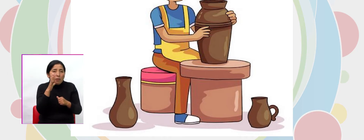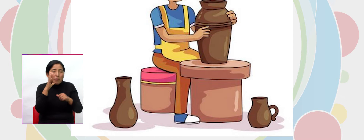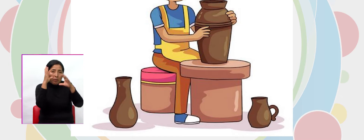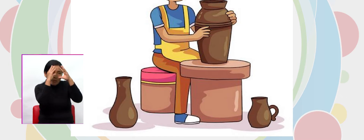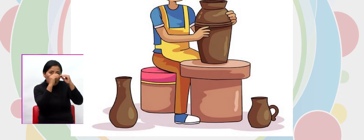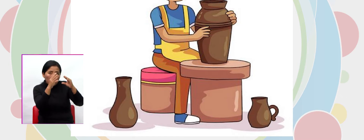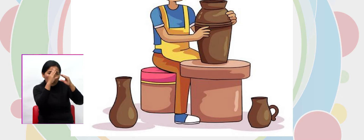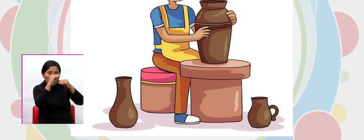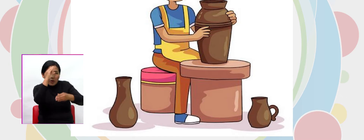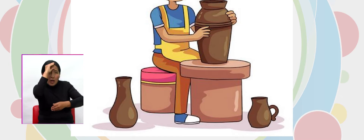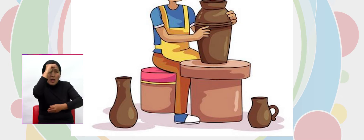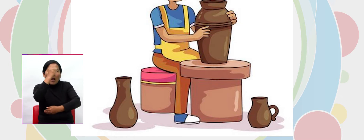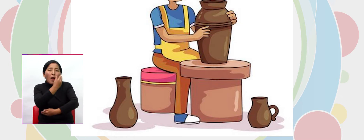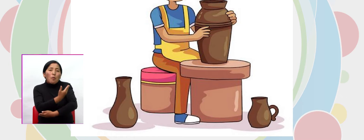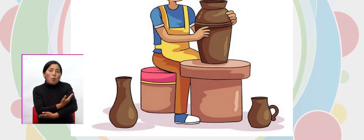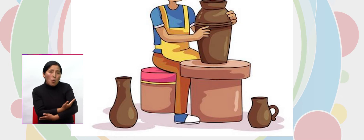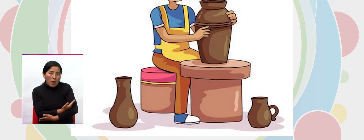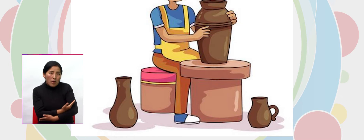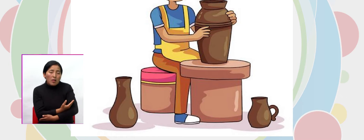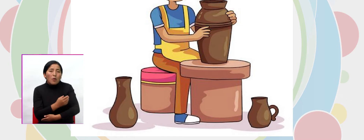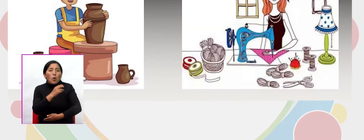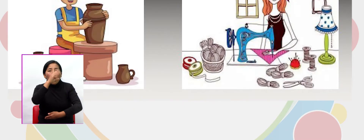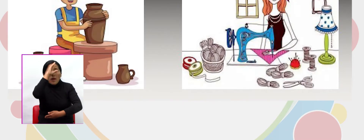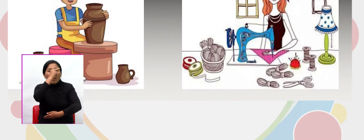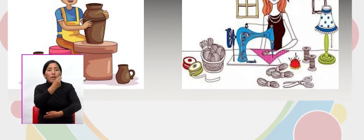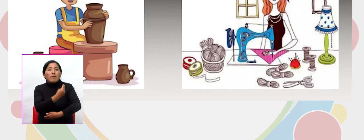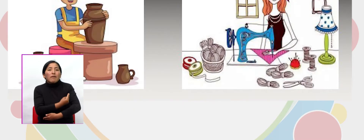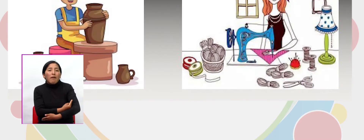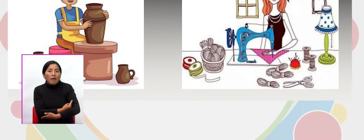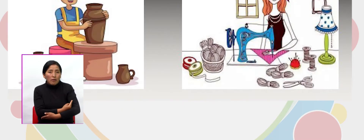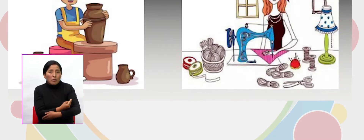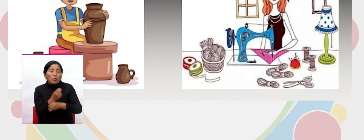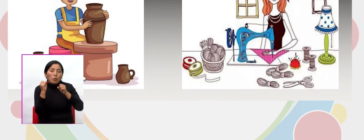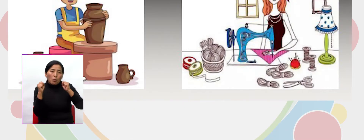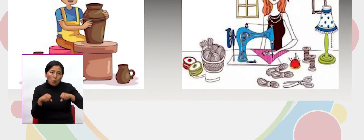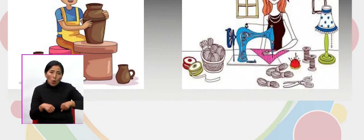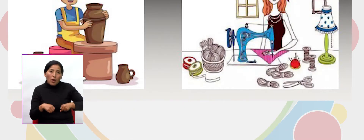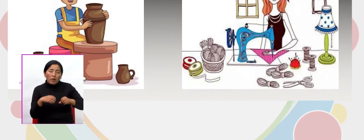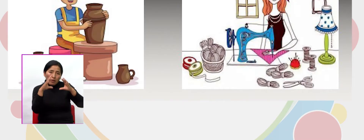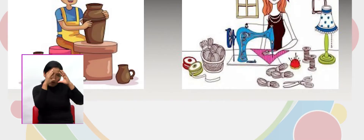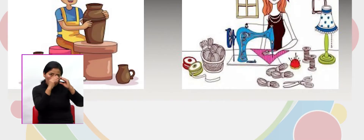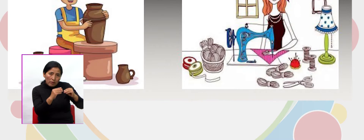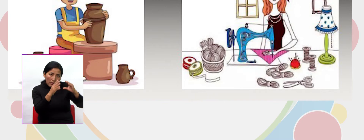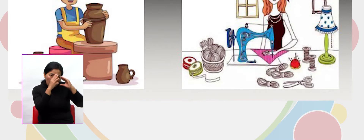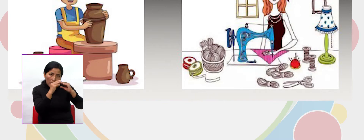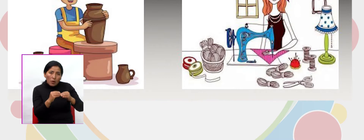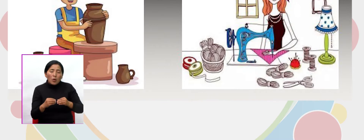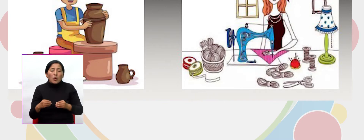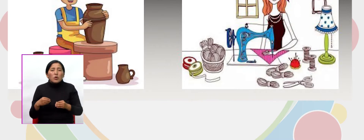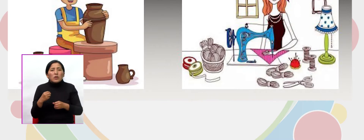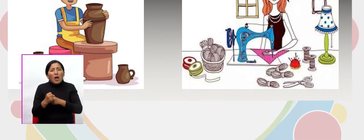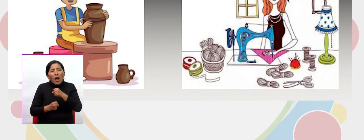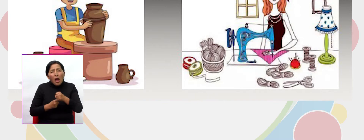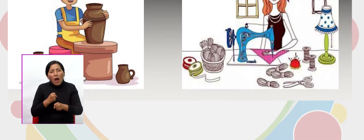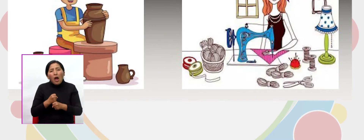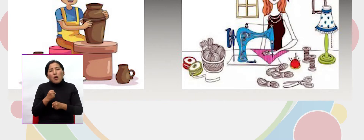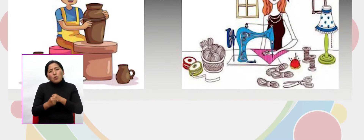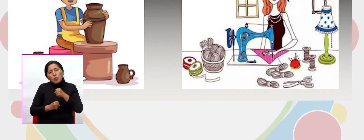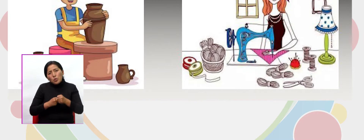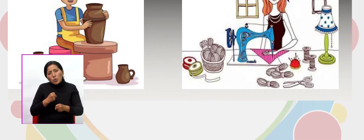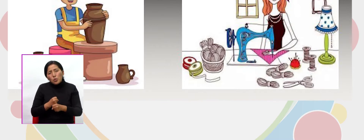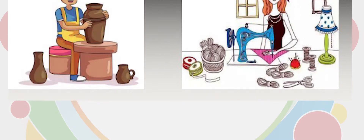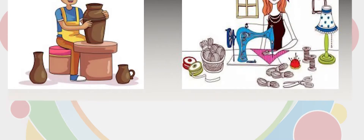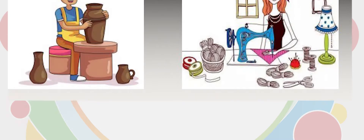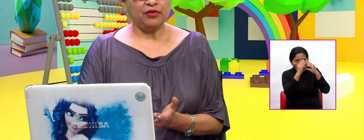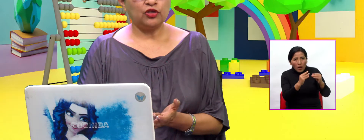el nieto Entonces es un oficio que se aprende de generación en generación